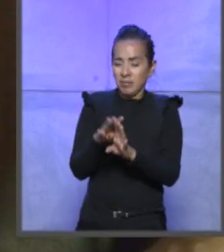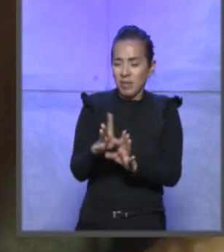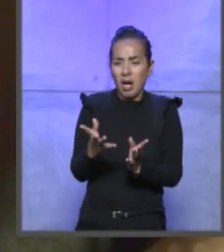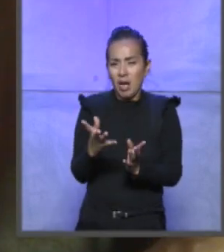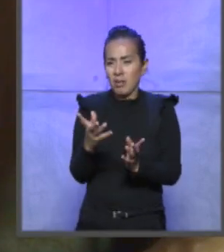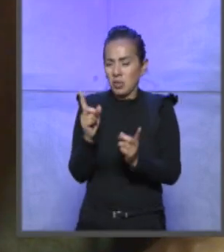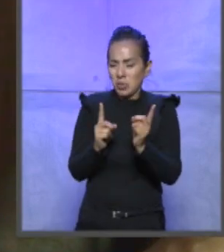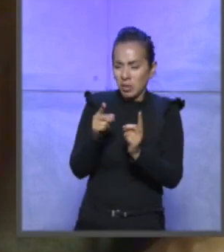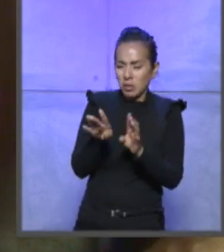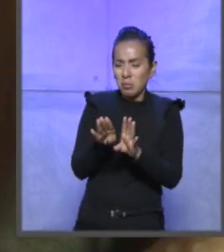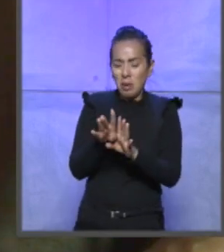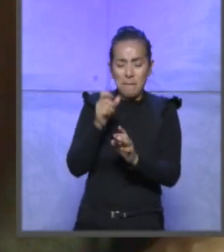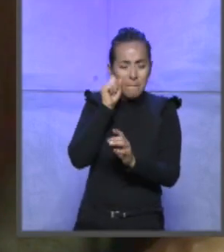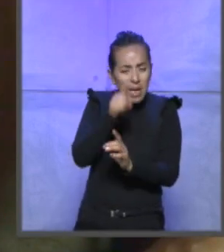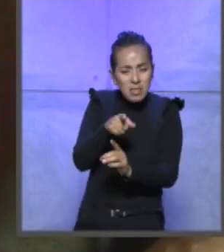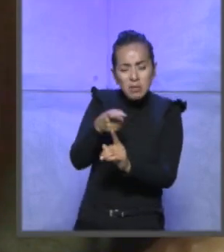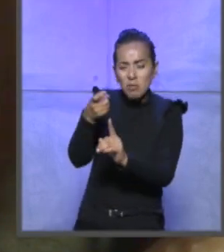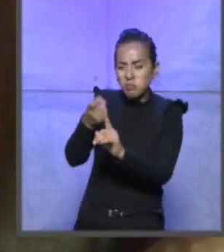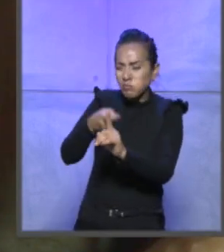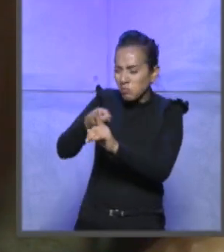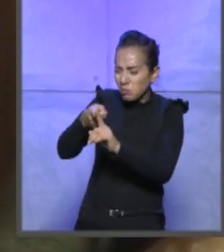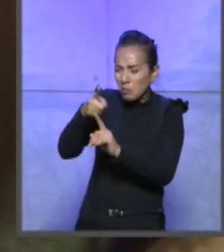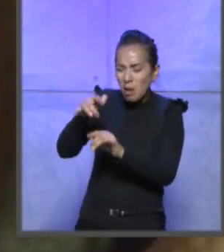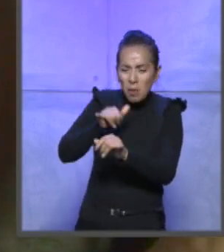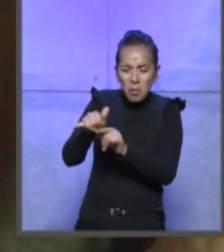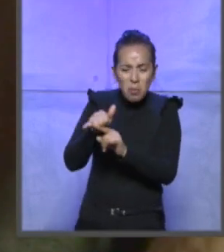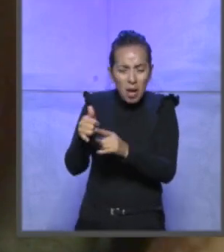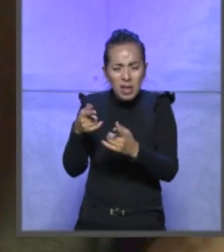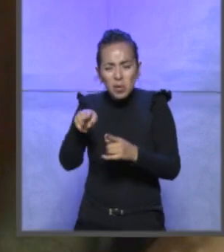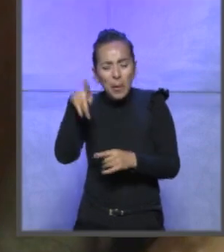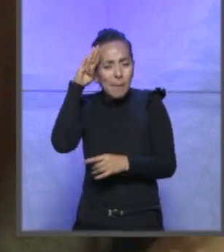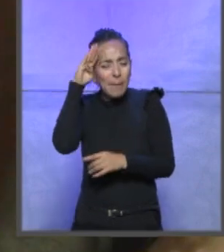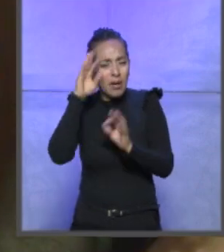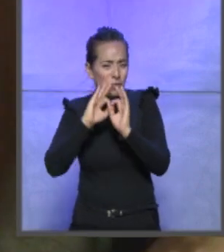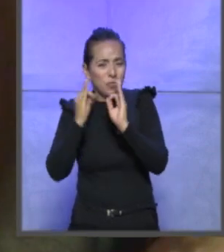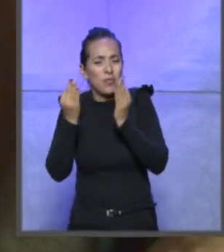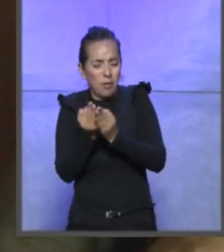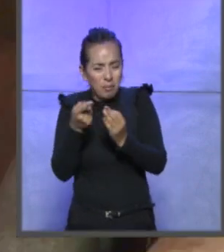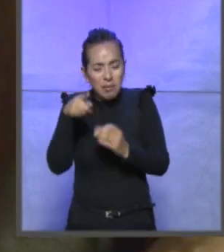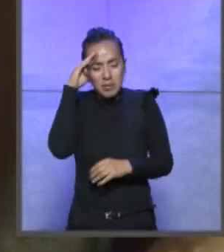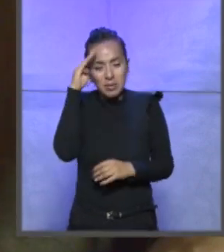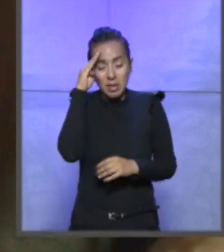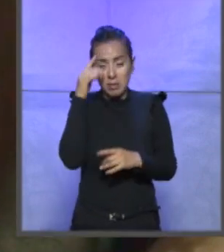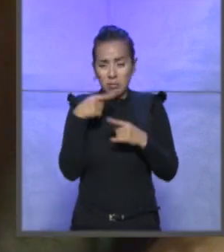al cuestionarte y más allá de eso, al burlarme incluso de lo que tú estás pensando. Y el pensar diferente no quiere decir nada malo.